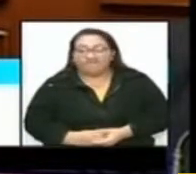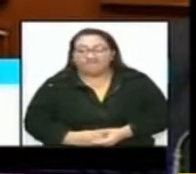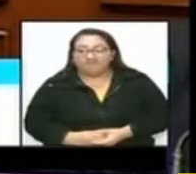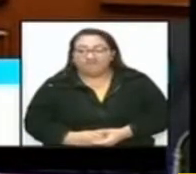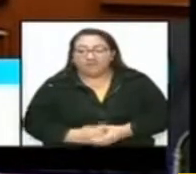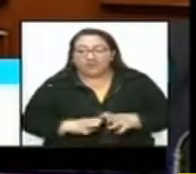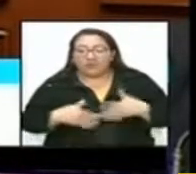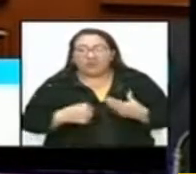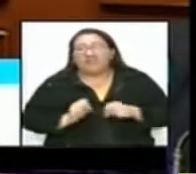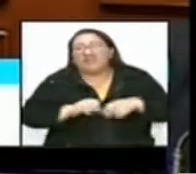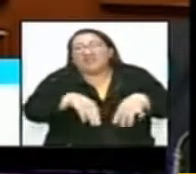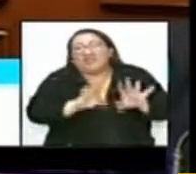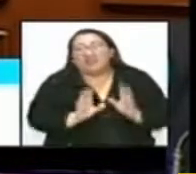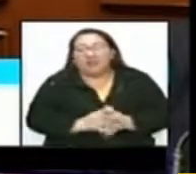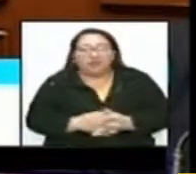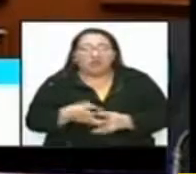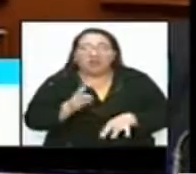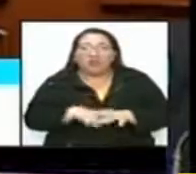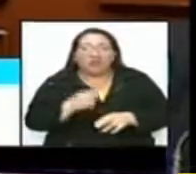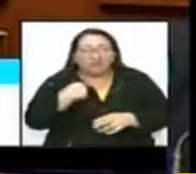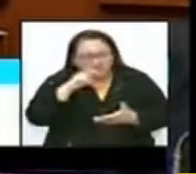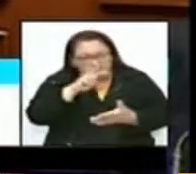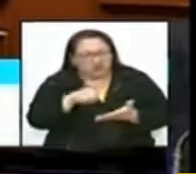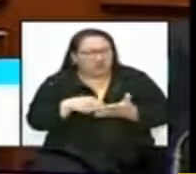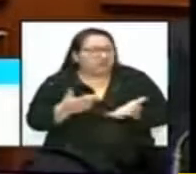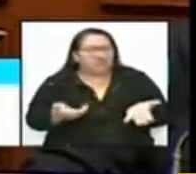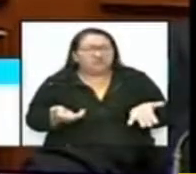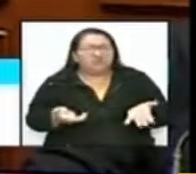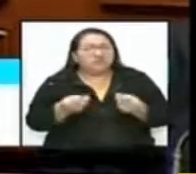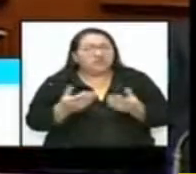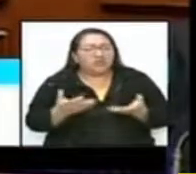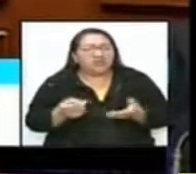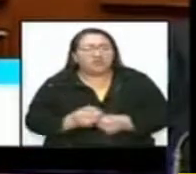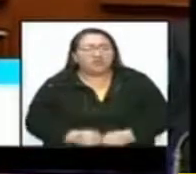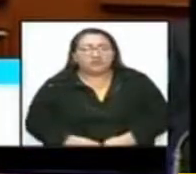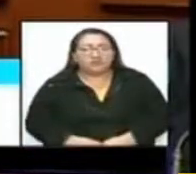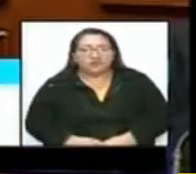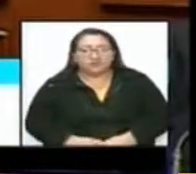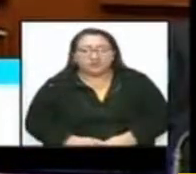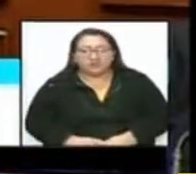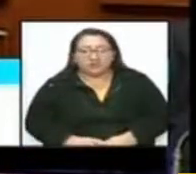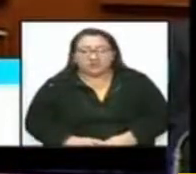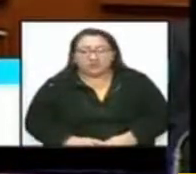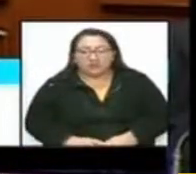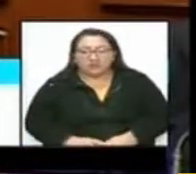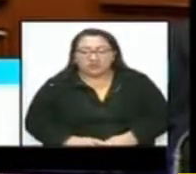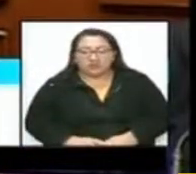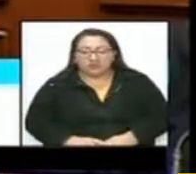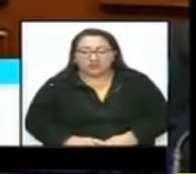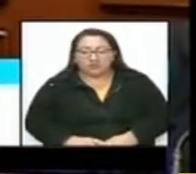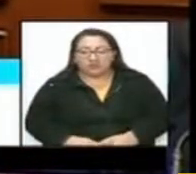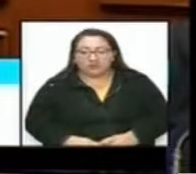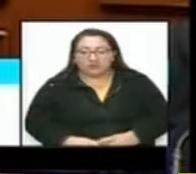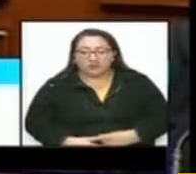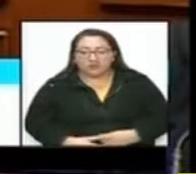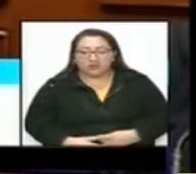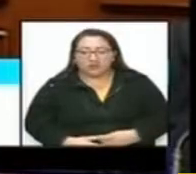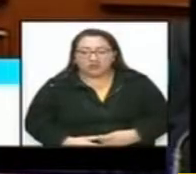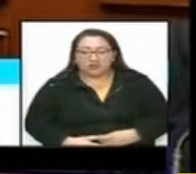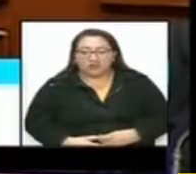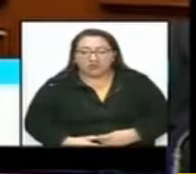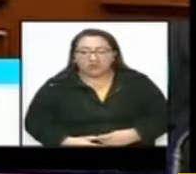dejarse pasar como se ha dejado pasar esta cuestión previa presidenta presidente que usted no quiso poner al